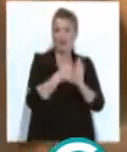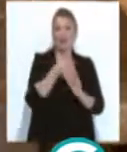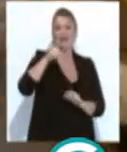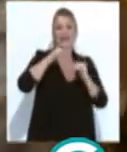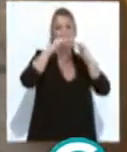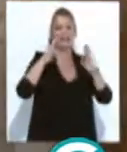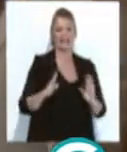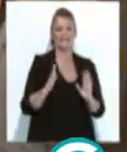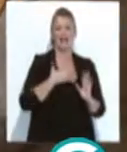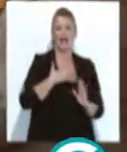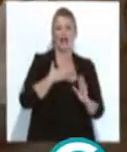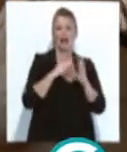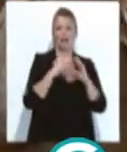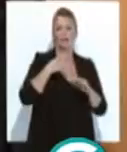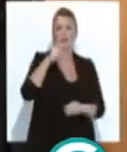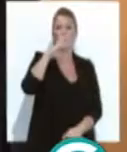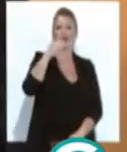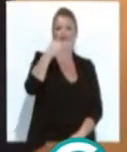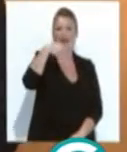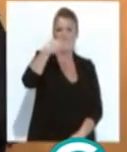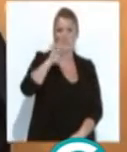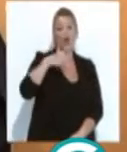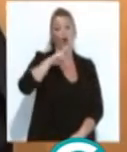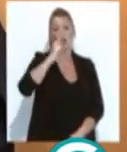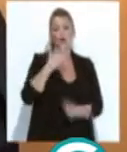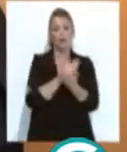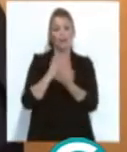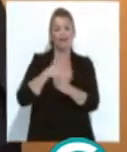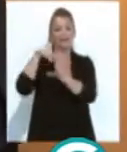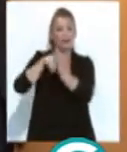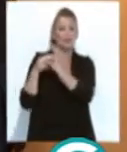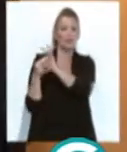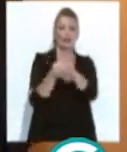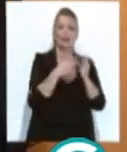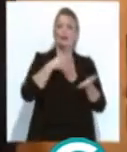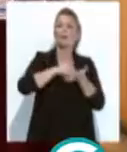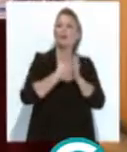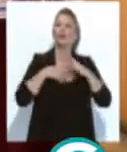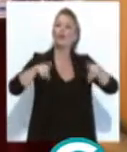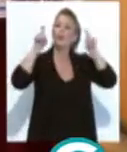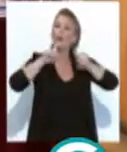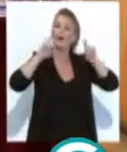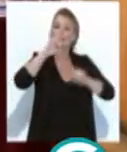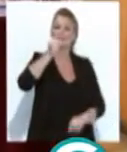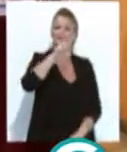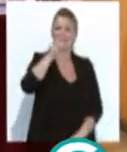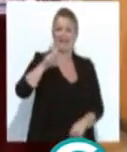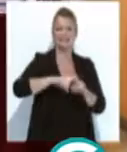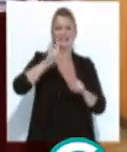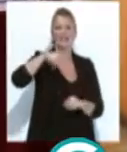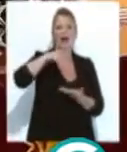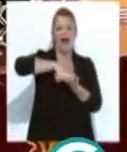Hogar del Rebaño de María. Además, se entregará otra parte del Fondo de Solidaridad al proyecto educativo de la Salle Mirandilla y a